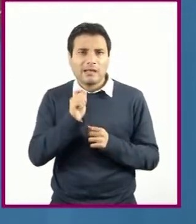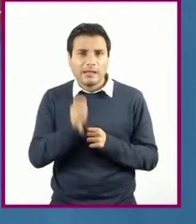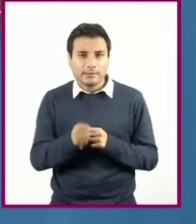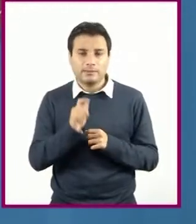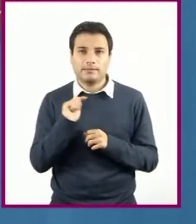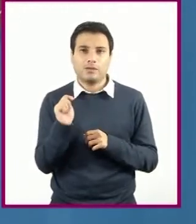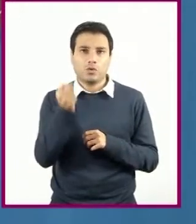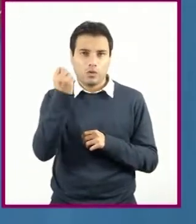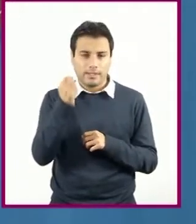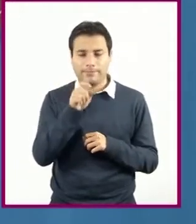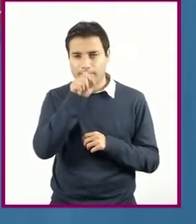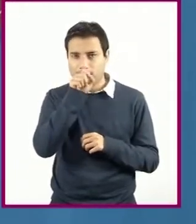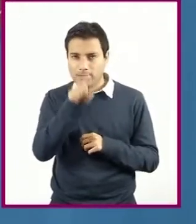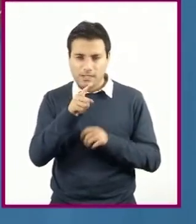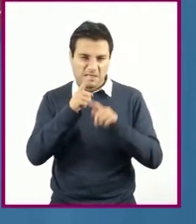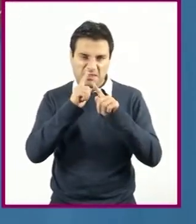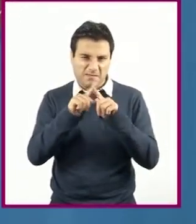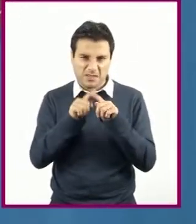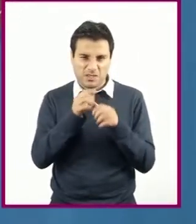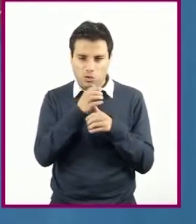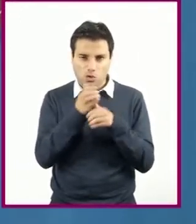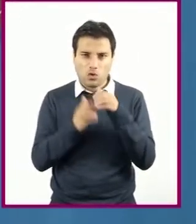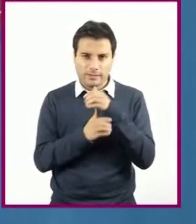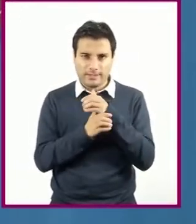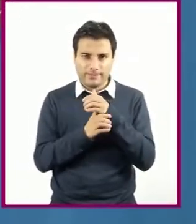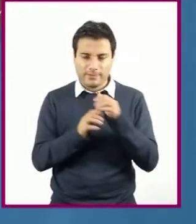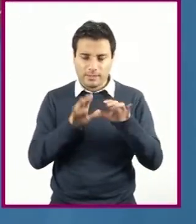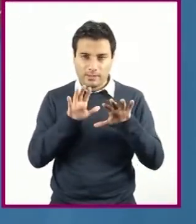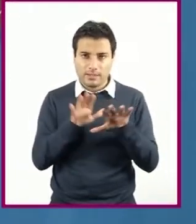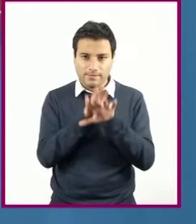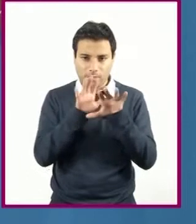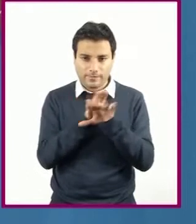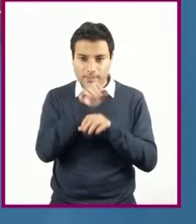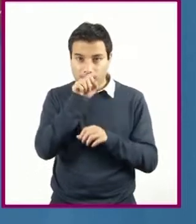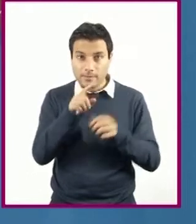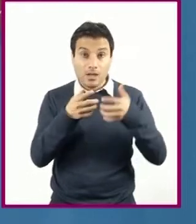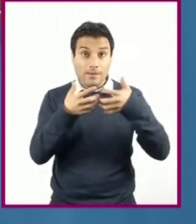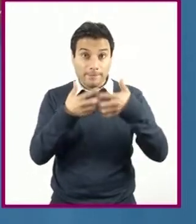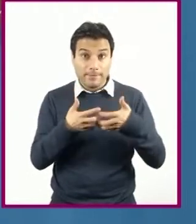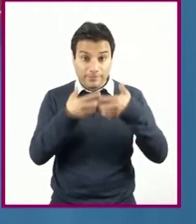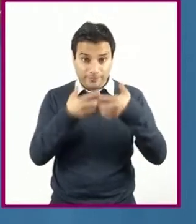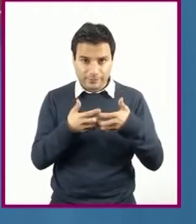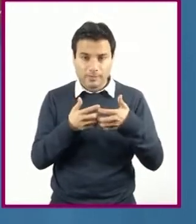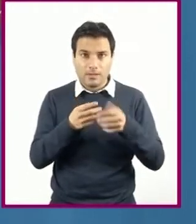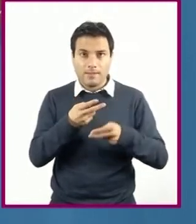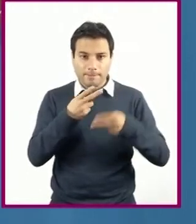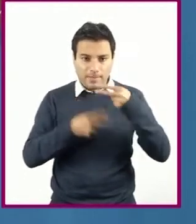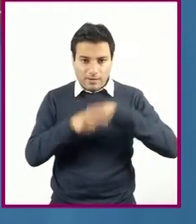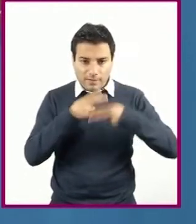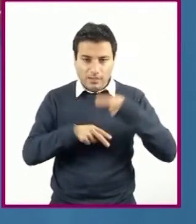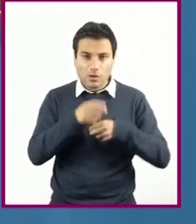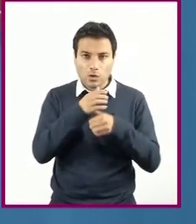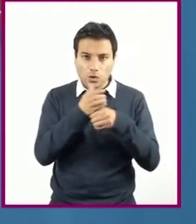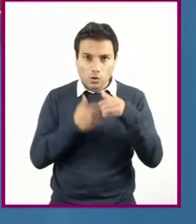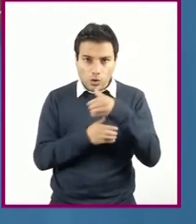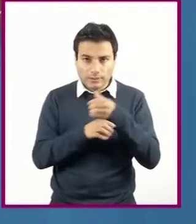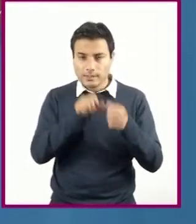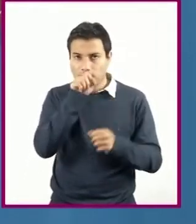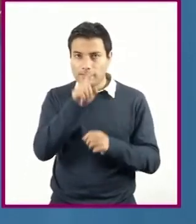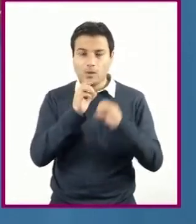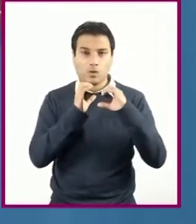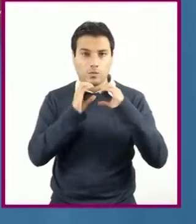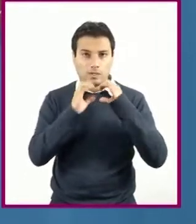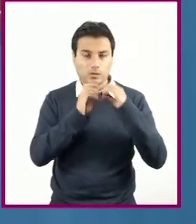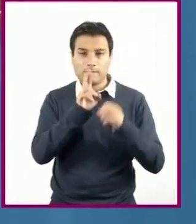consecuencia obvia, el incremento de la producción material y de la comunicación. La máquina moderna,